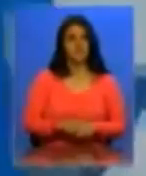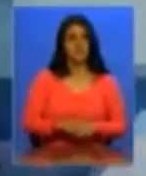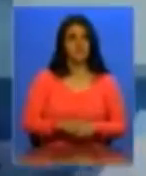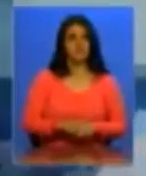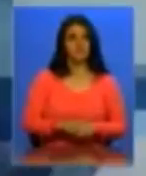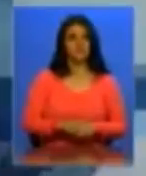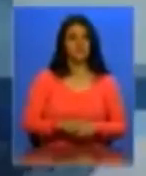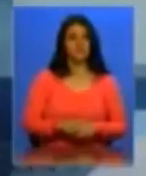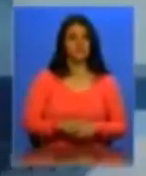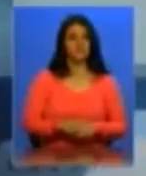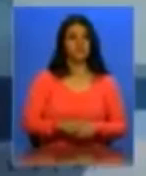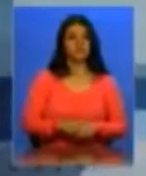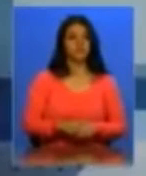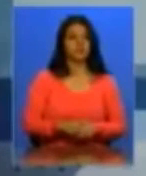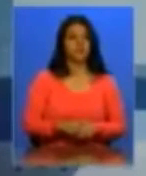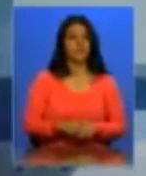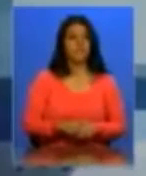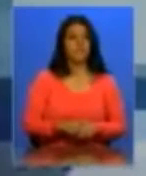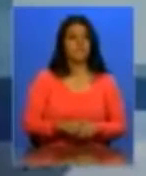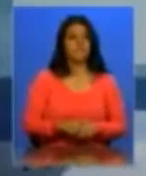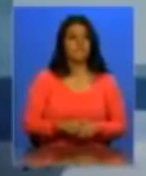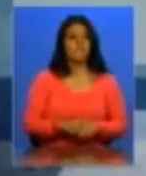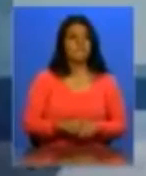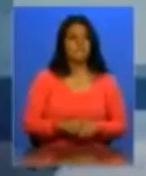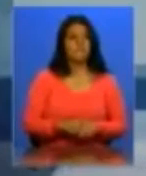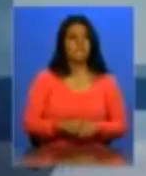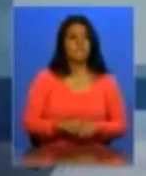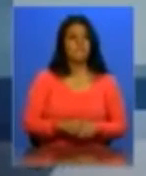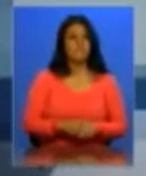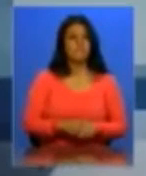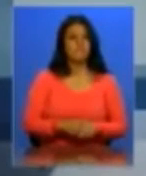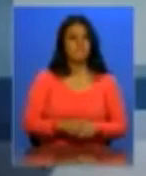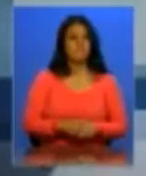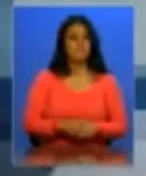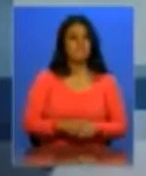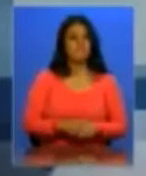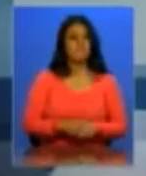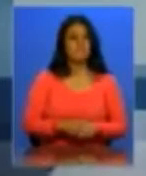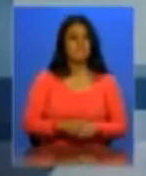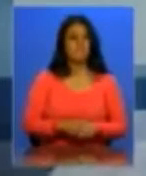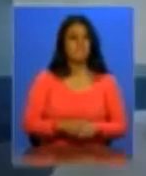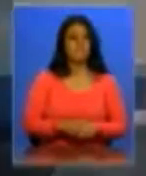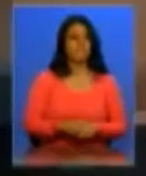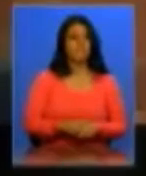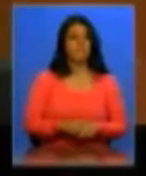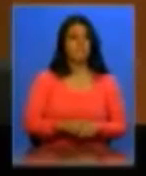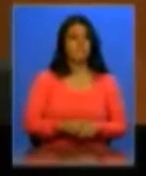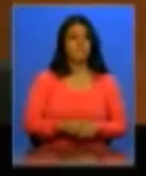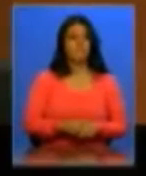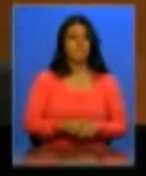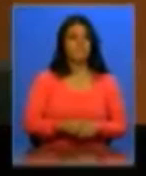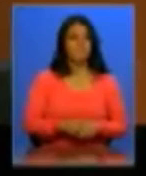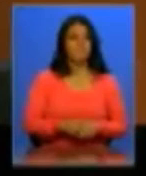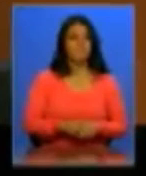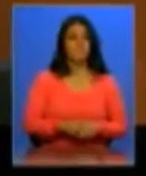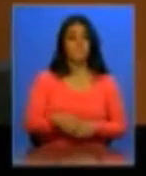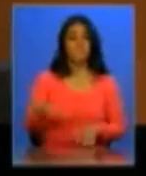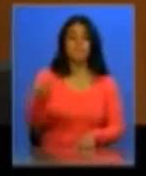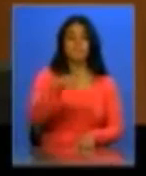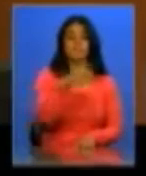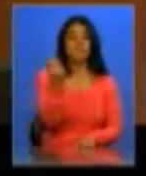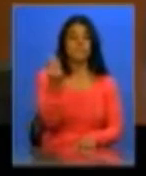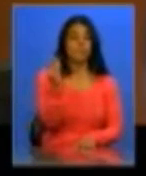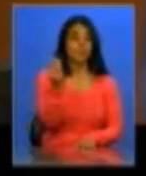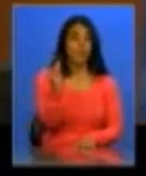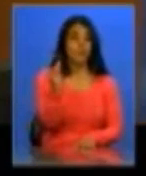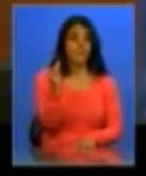Presidente Rafael Correa. Charla magistral con estudiantes de la Universidad Técnica de Machala. Les insisto, ustedes son jóvenes,